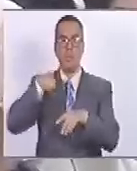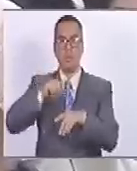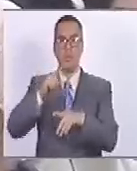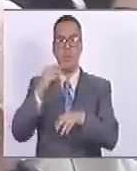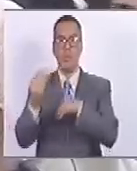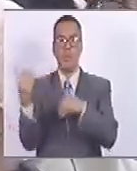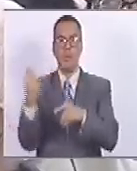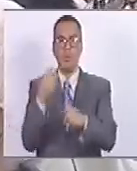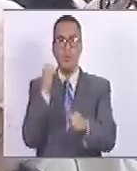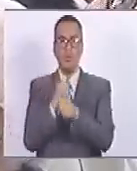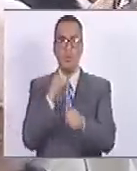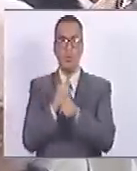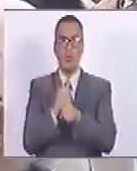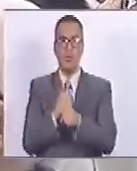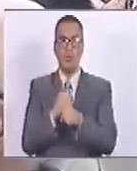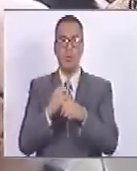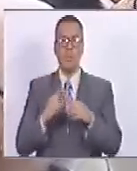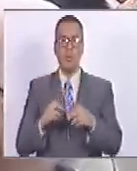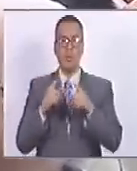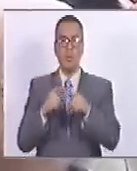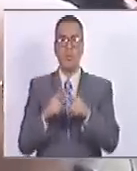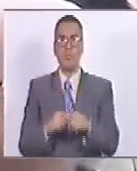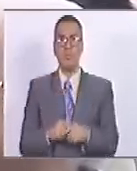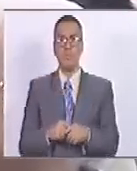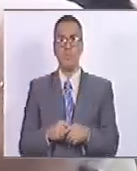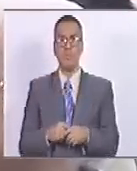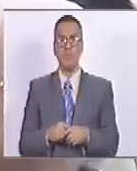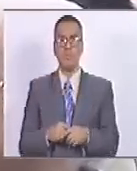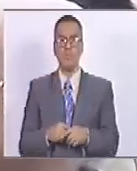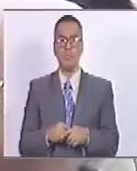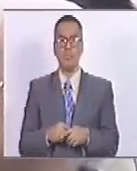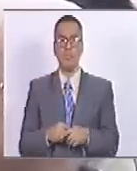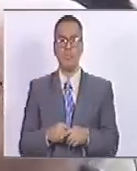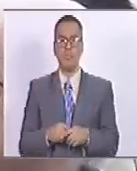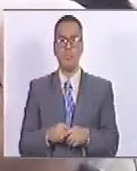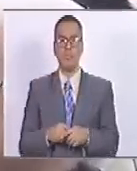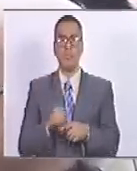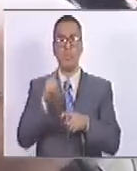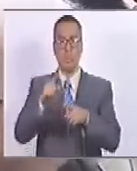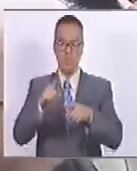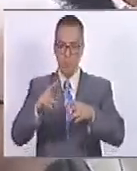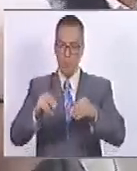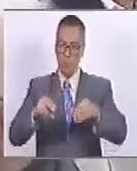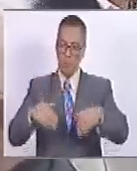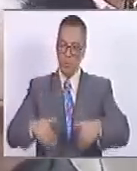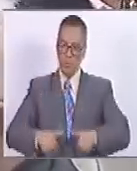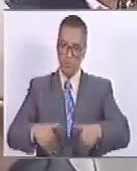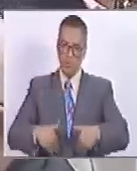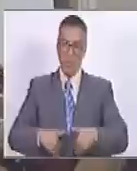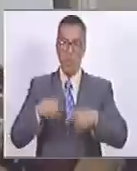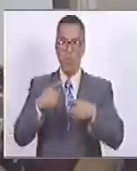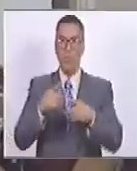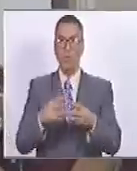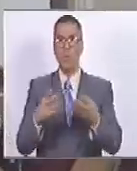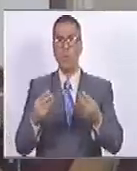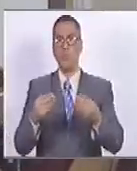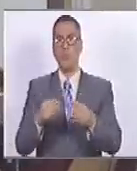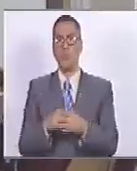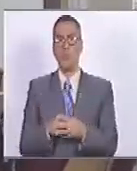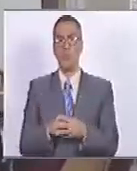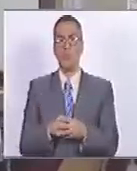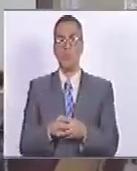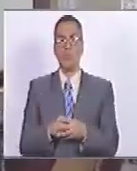venido trabajando precisamente con ahínco y con mucha